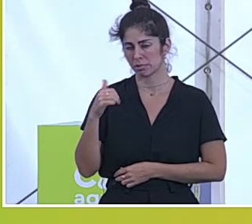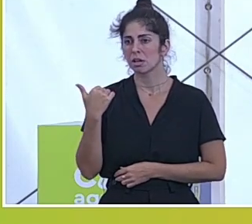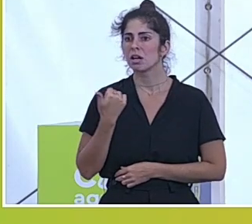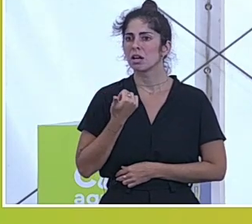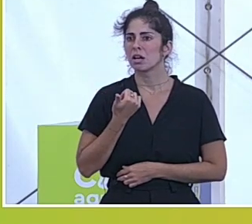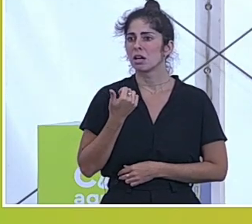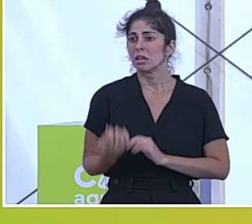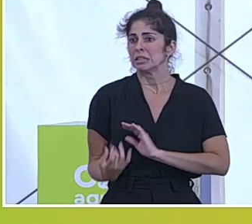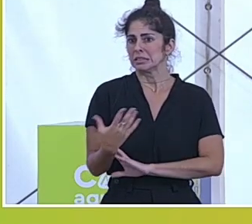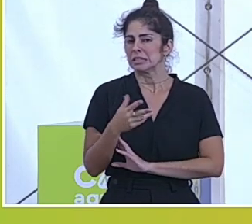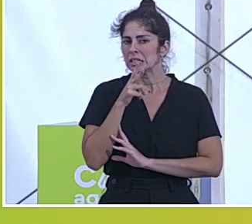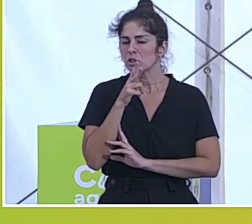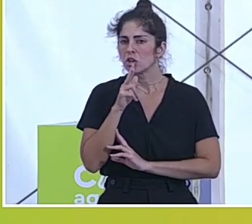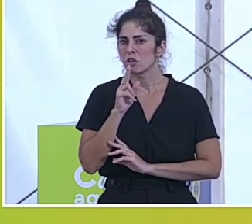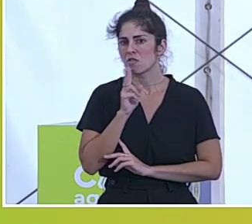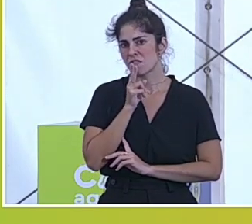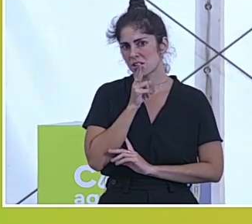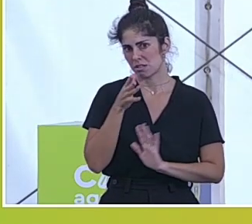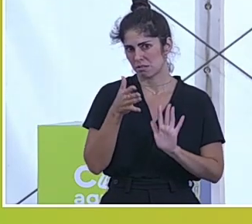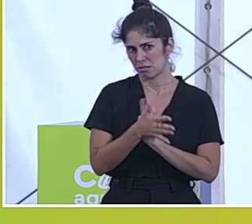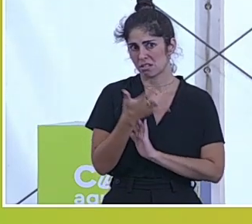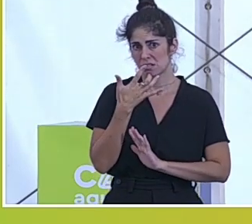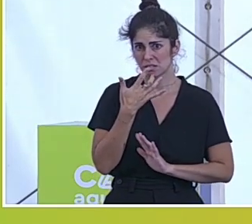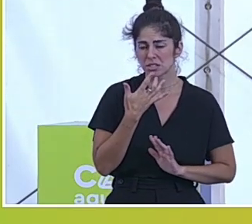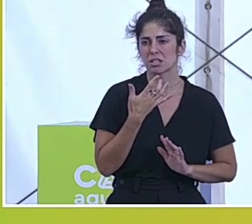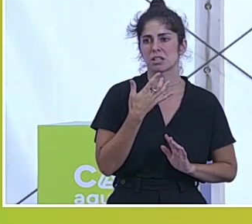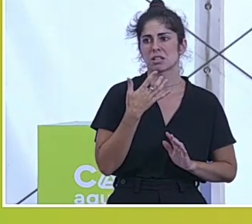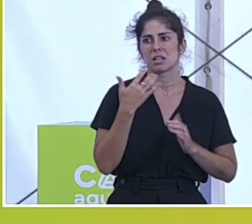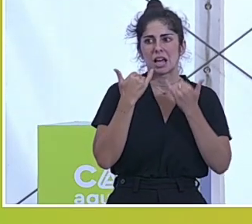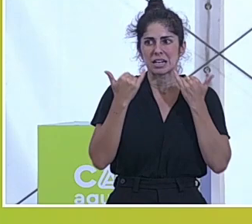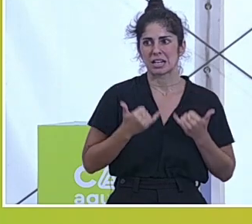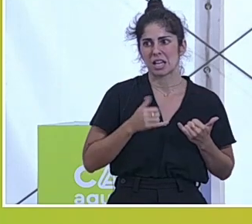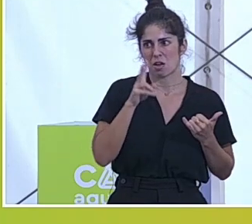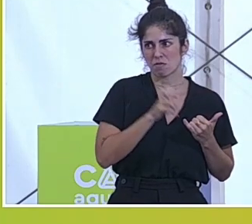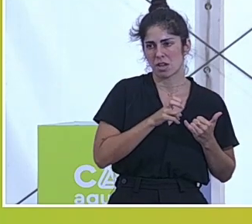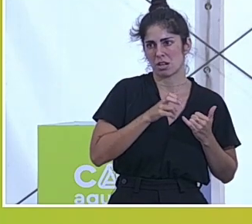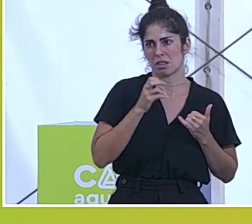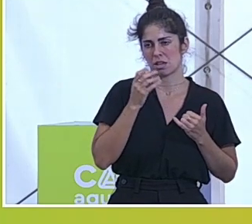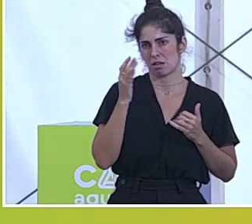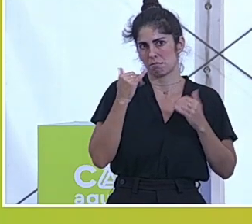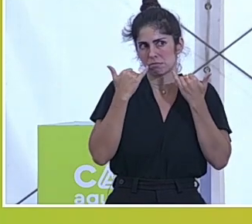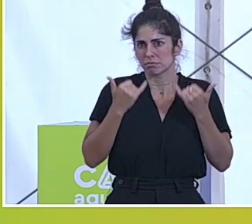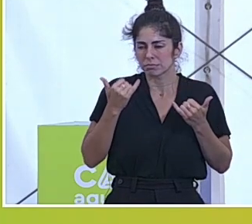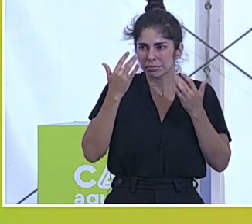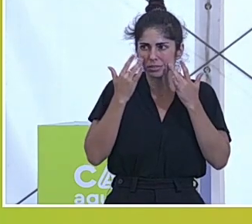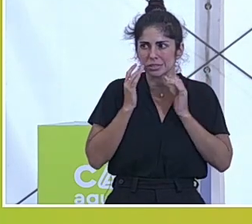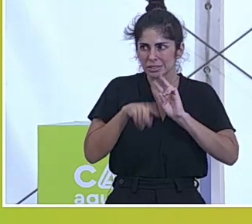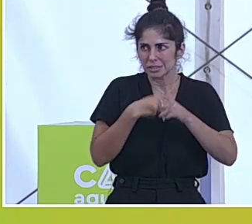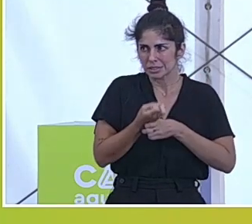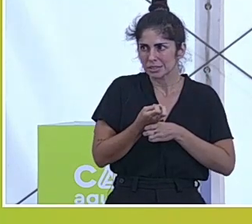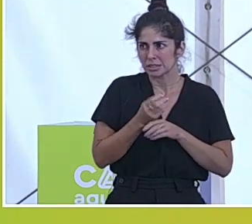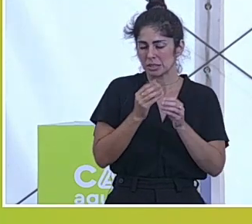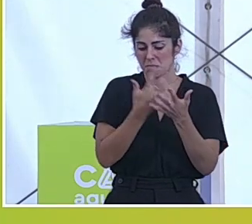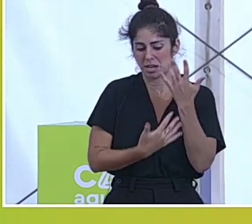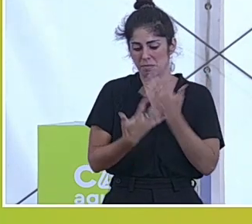las fuentes de origen son renovables, también obtenemos un combustible renovable al final del proceso, ¿no? Y